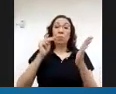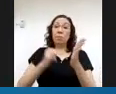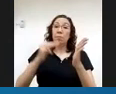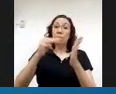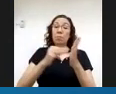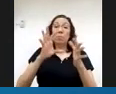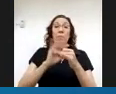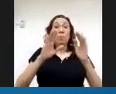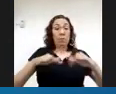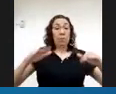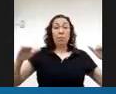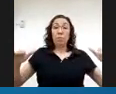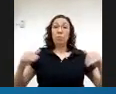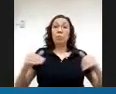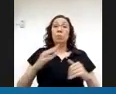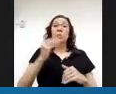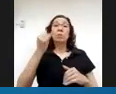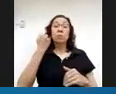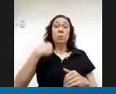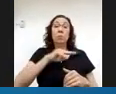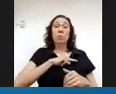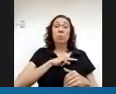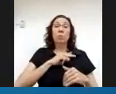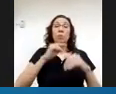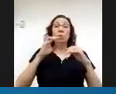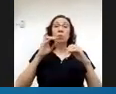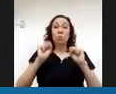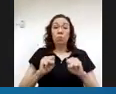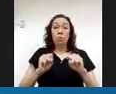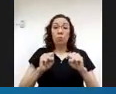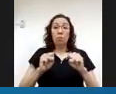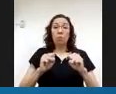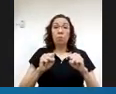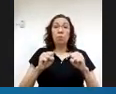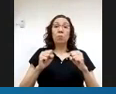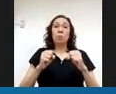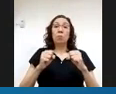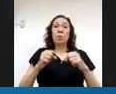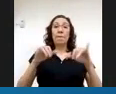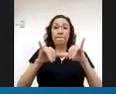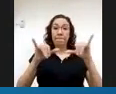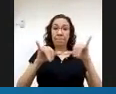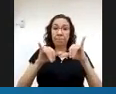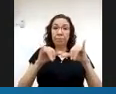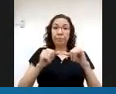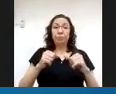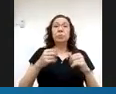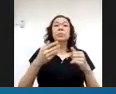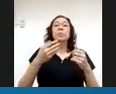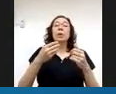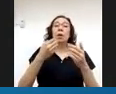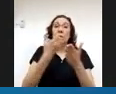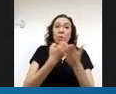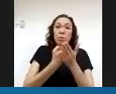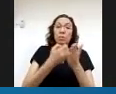de niños. Y si nosotros pudiéramos evaluar lo que económicamente